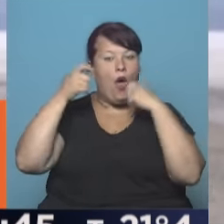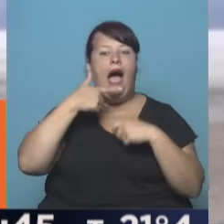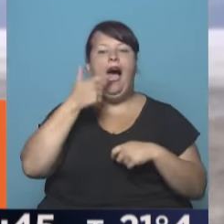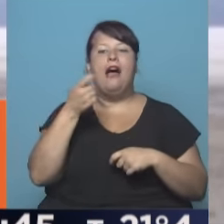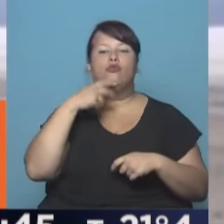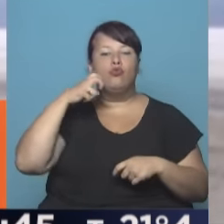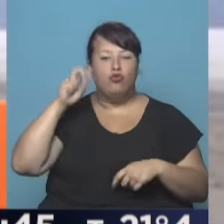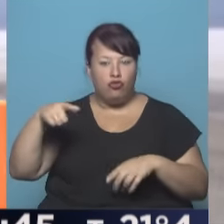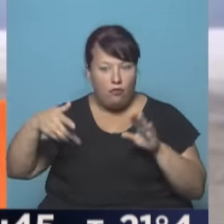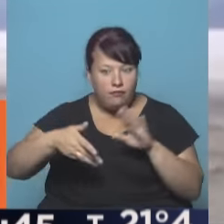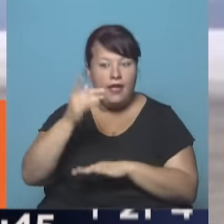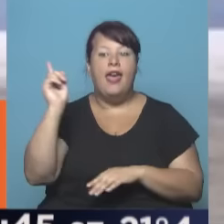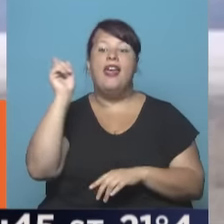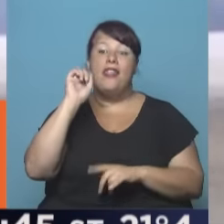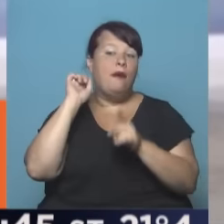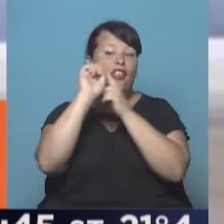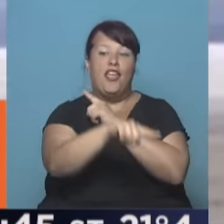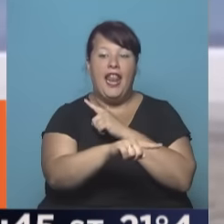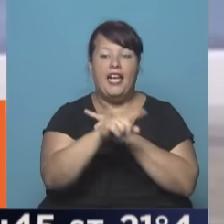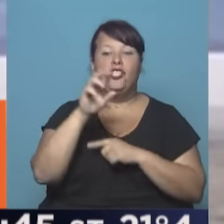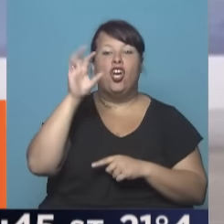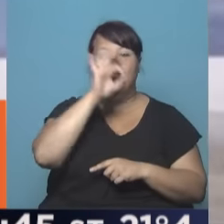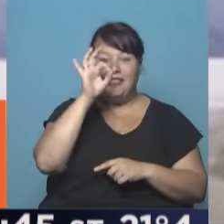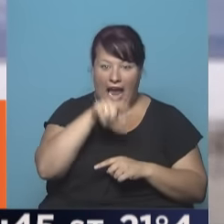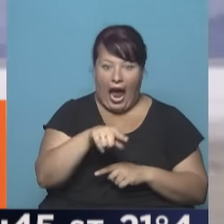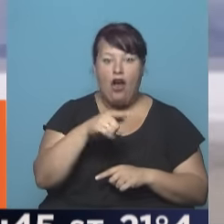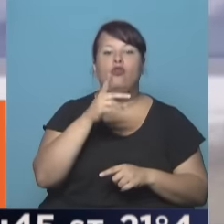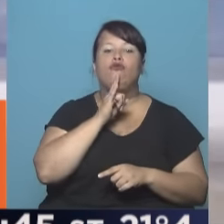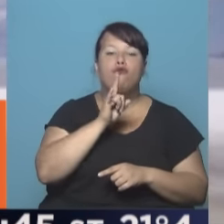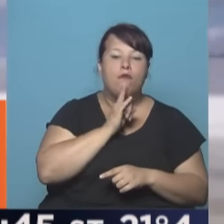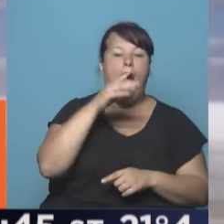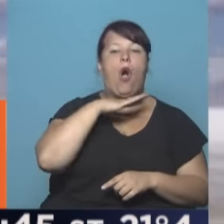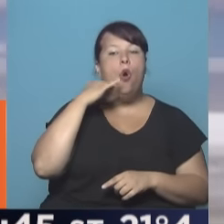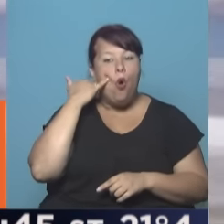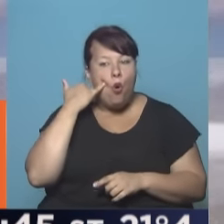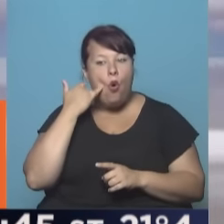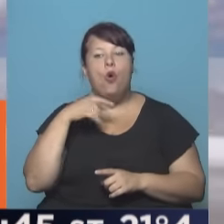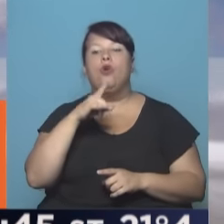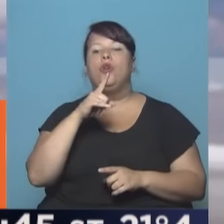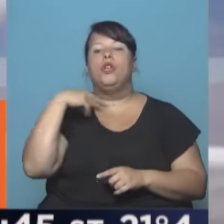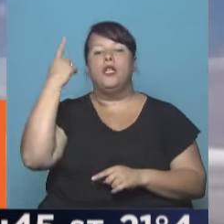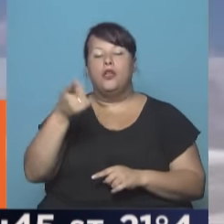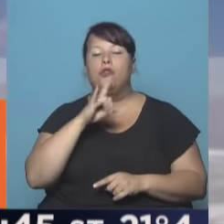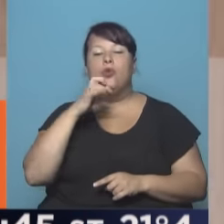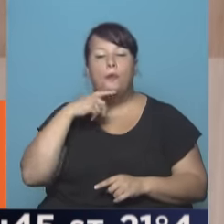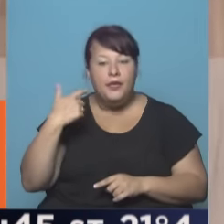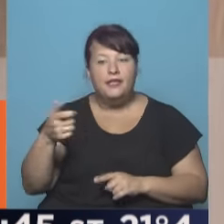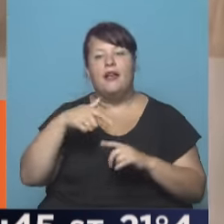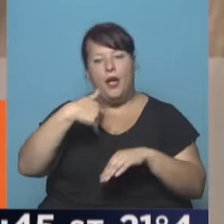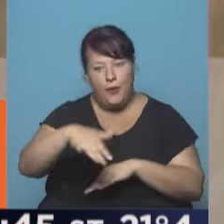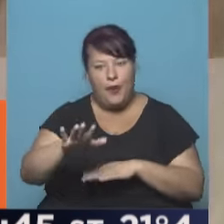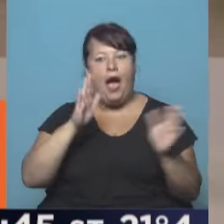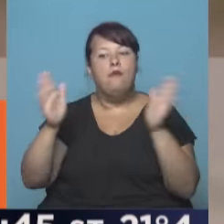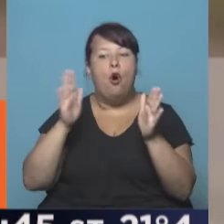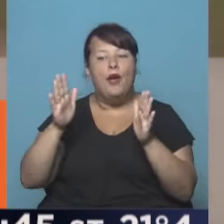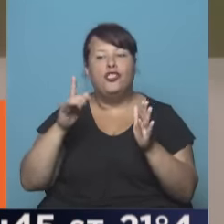Asunción, luego irán directamente a Resistencia Chaco, San Miguel de Tucumán, Jujuy y de Tupiza, donde van a comenzar ya la